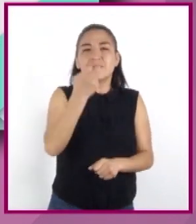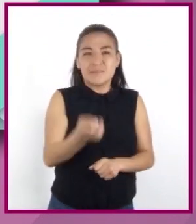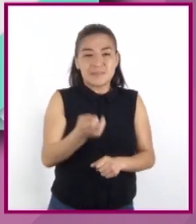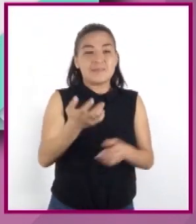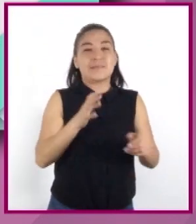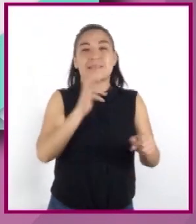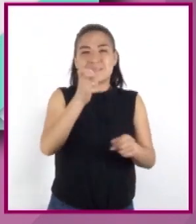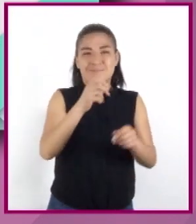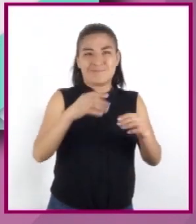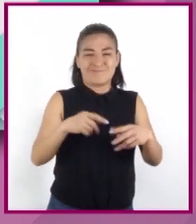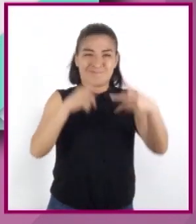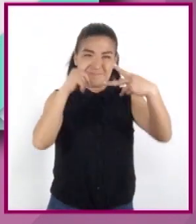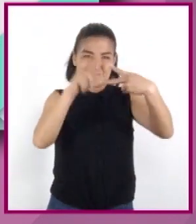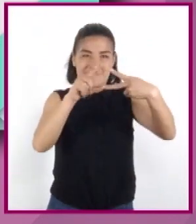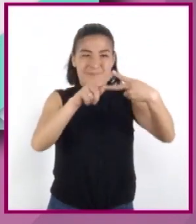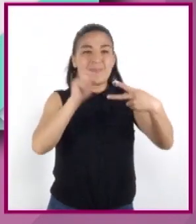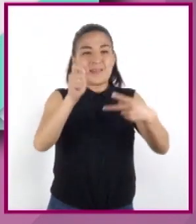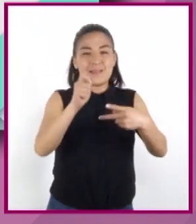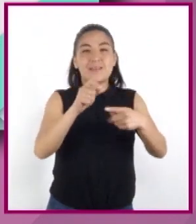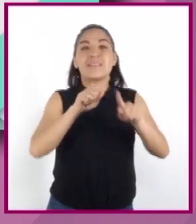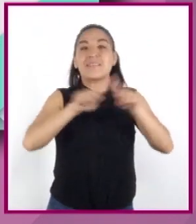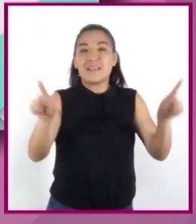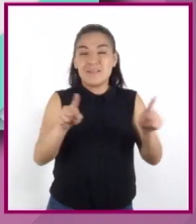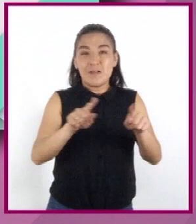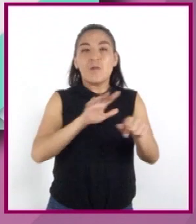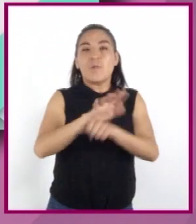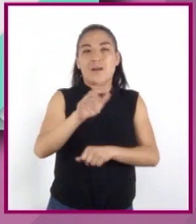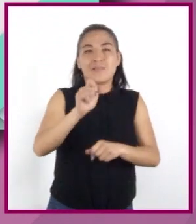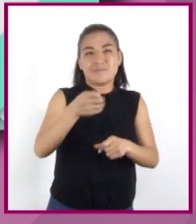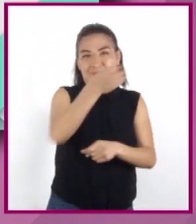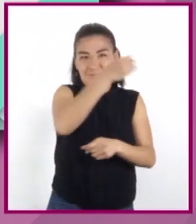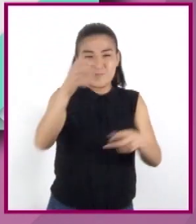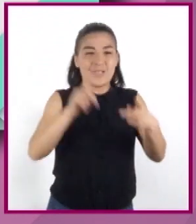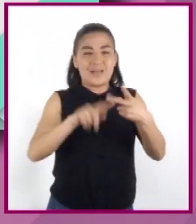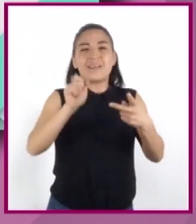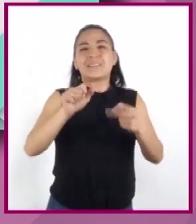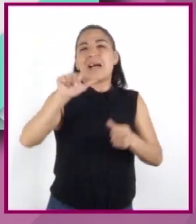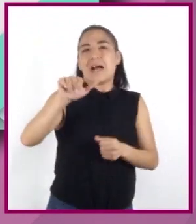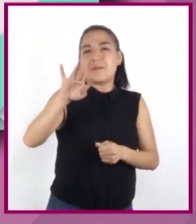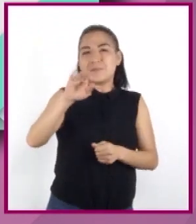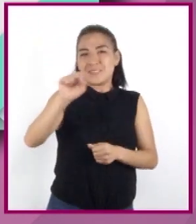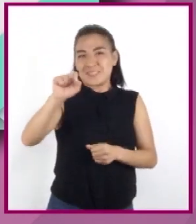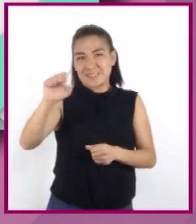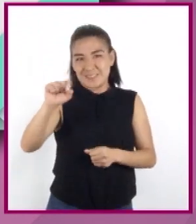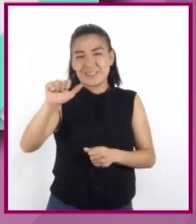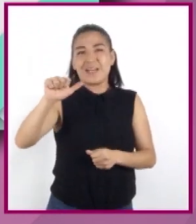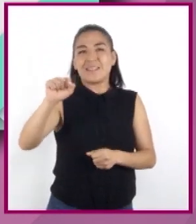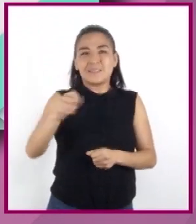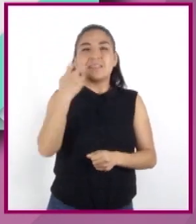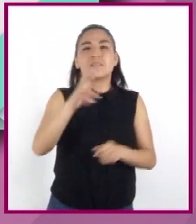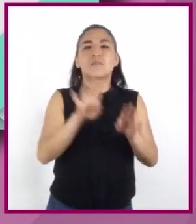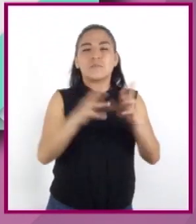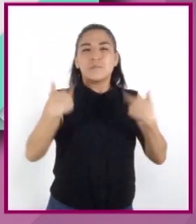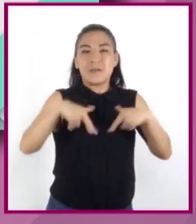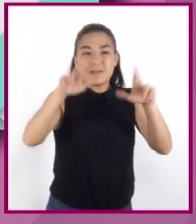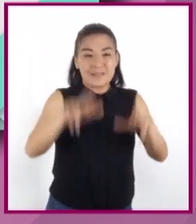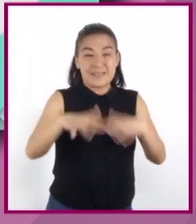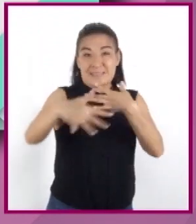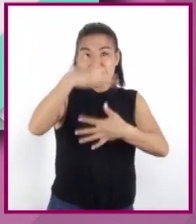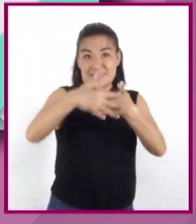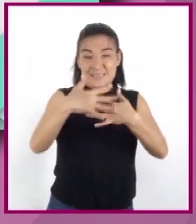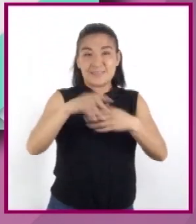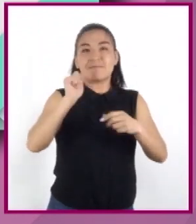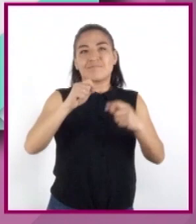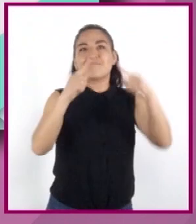el cociente de la diferencia de las ordenadas entre la diferencia de las abscisas, lo que representa 15 entre